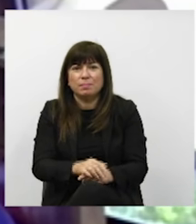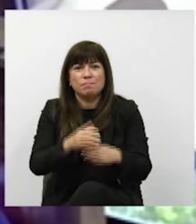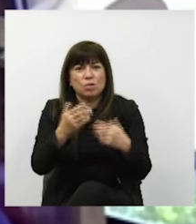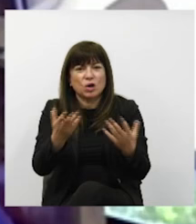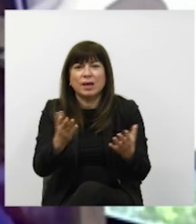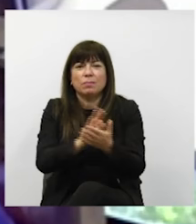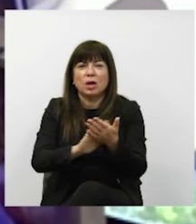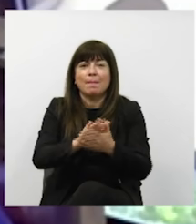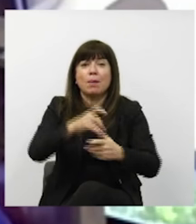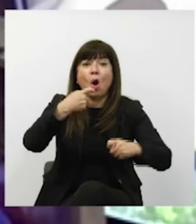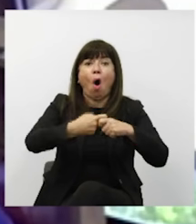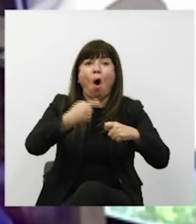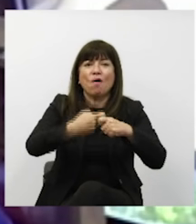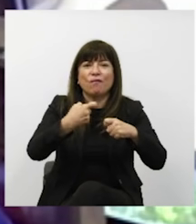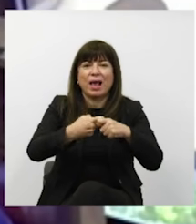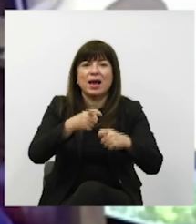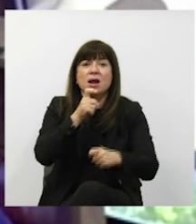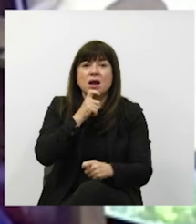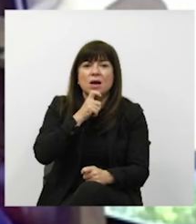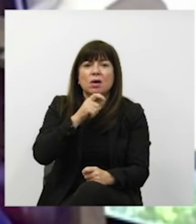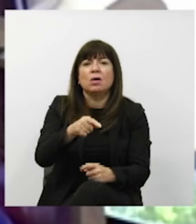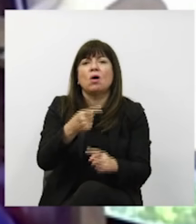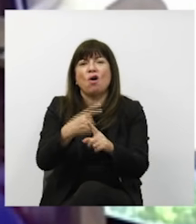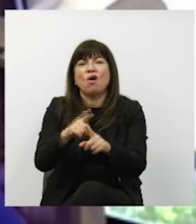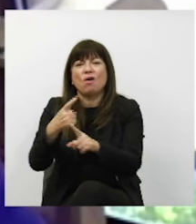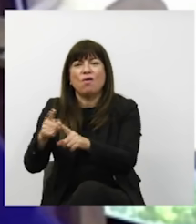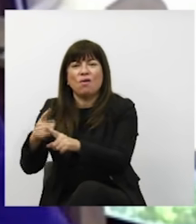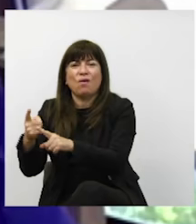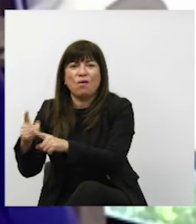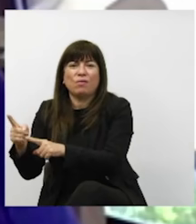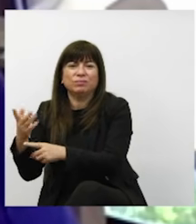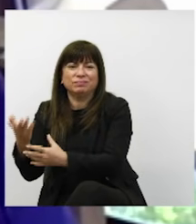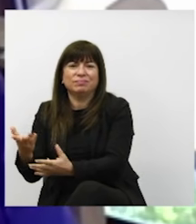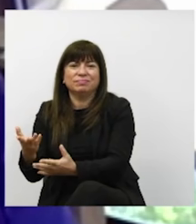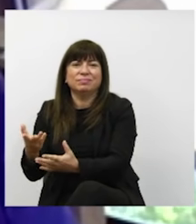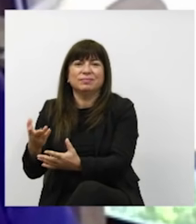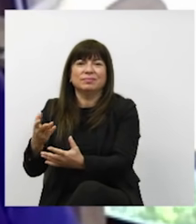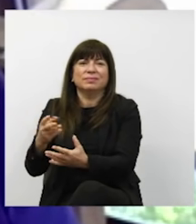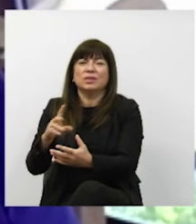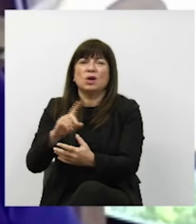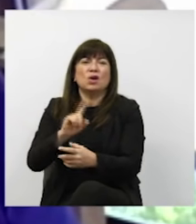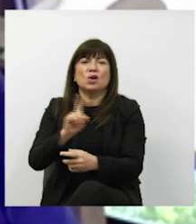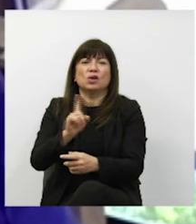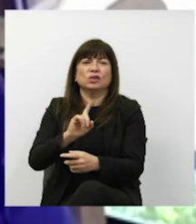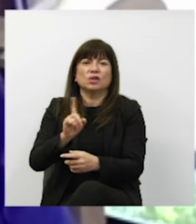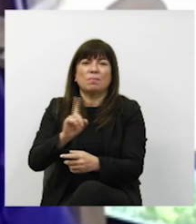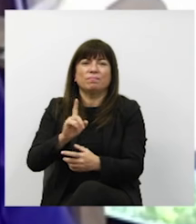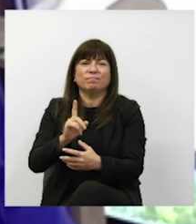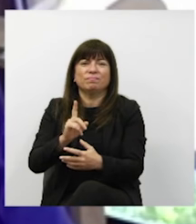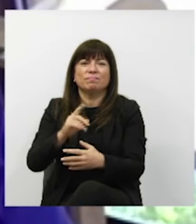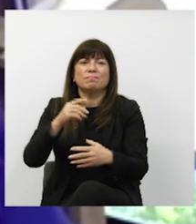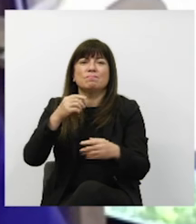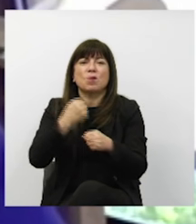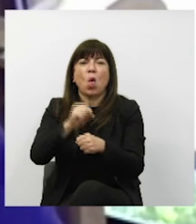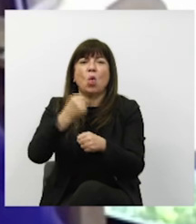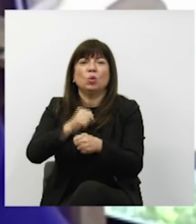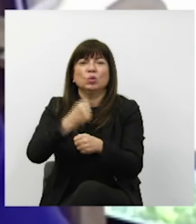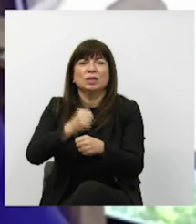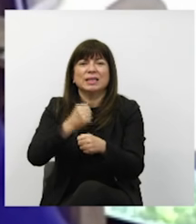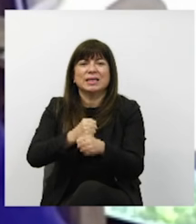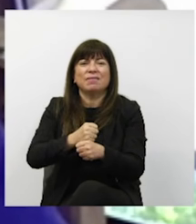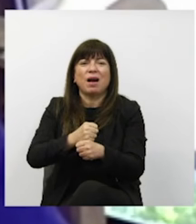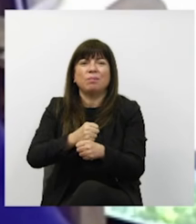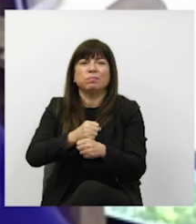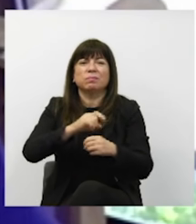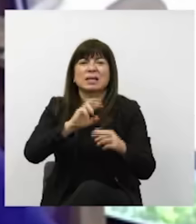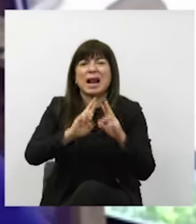porque el cobre, en fin, y otras cosas son más, no son cadenas productivas que tengan que ver con la